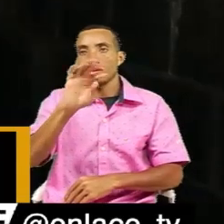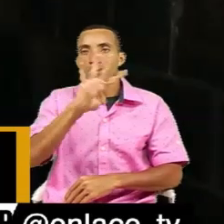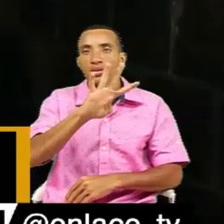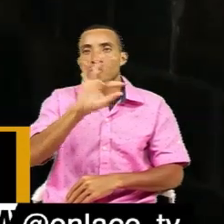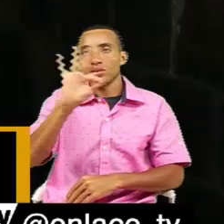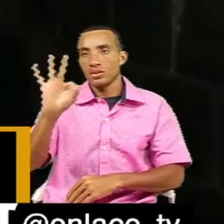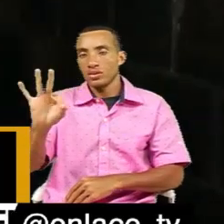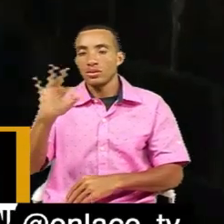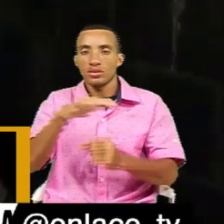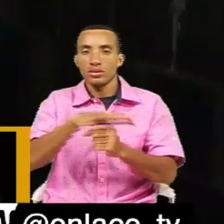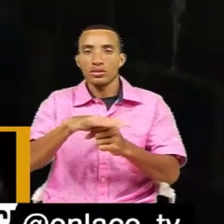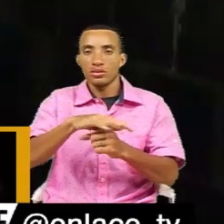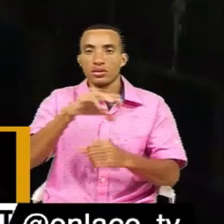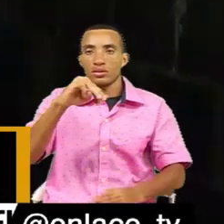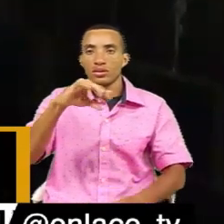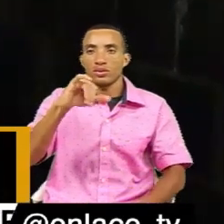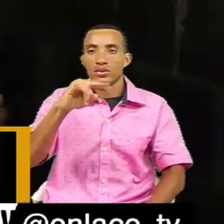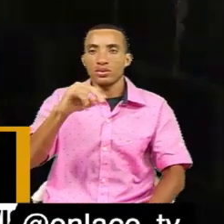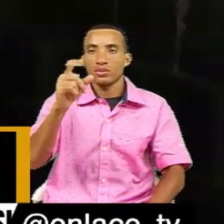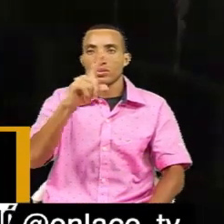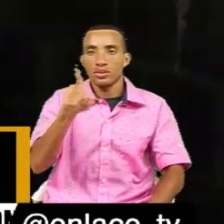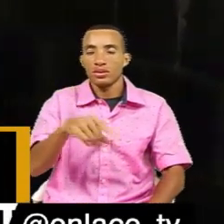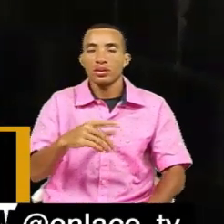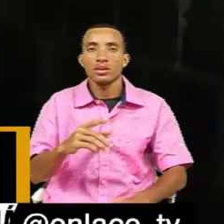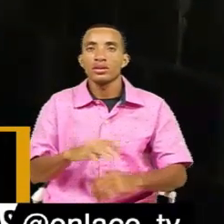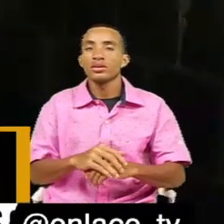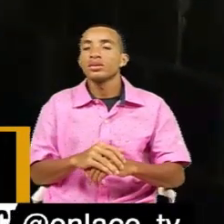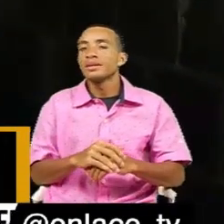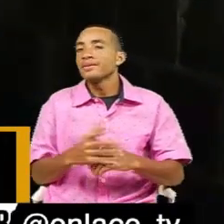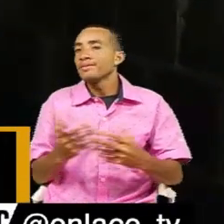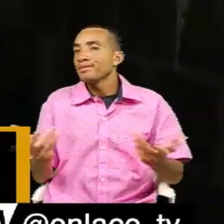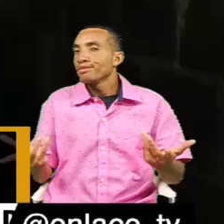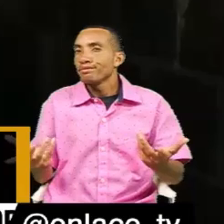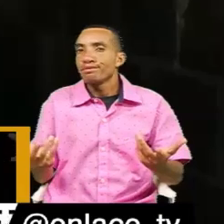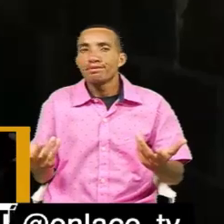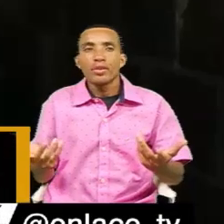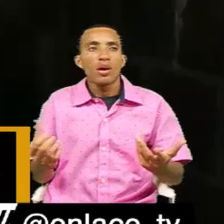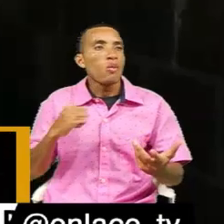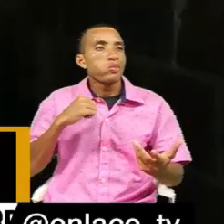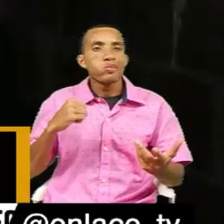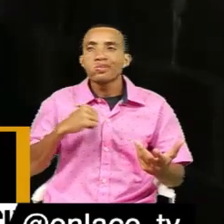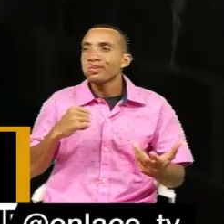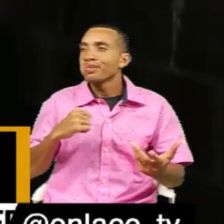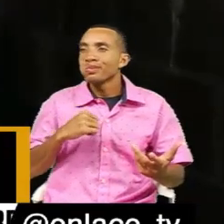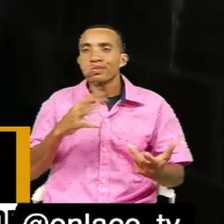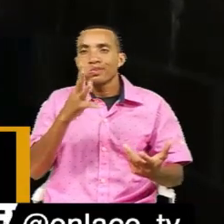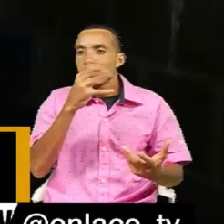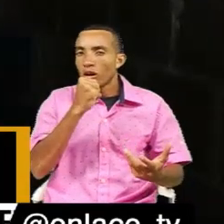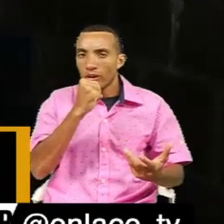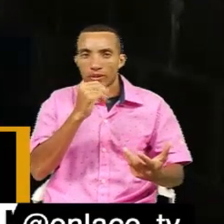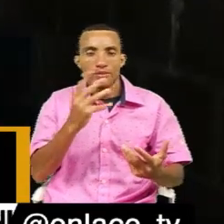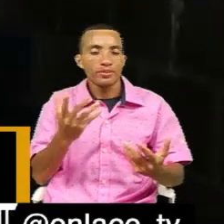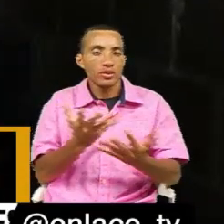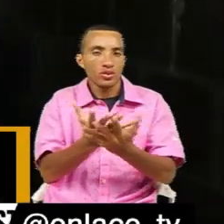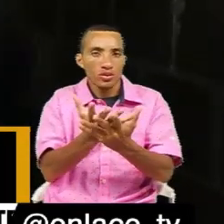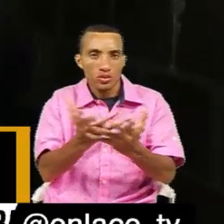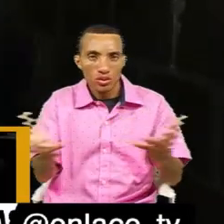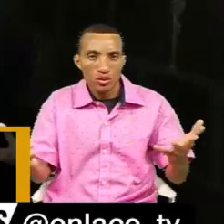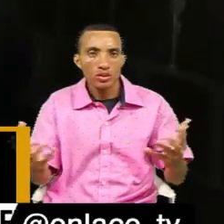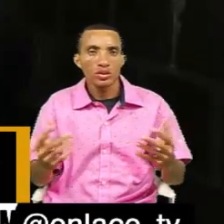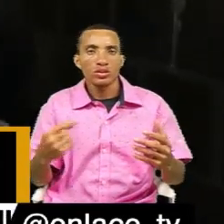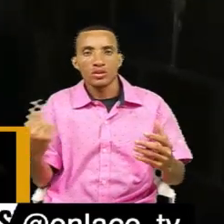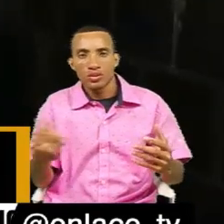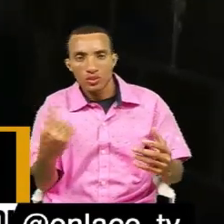del Paraíso. Lo perdieron todo, Janet, no tienen nada, absolutamente nada en la casa, todo lo que tiene que ver con electrodomésticos, los